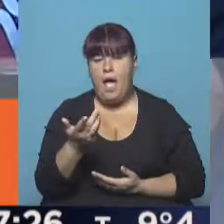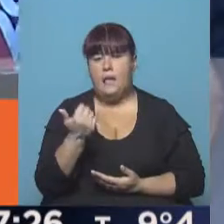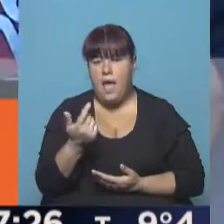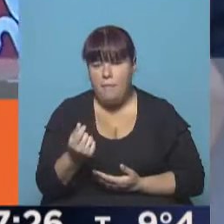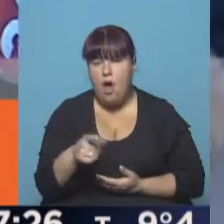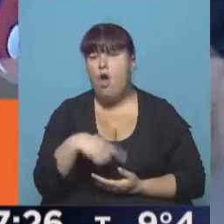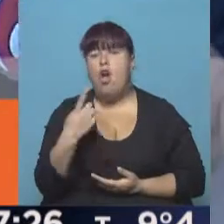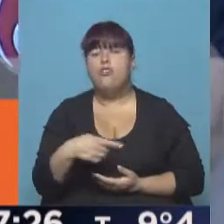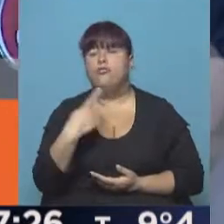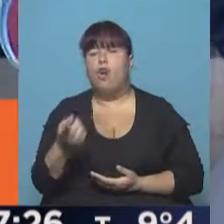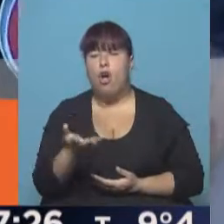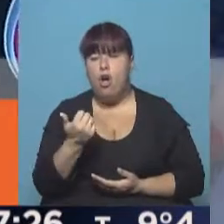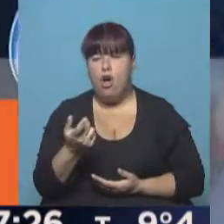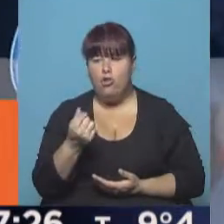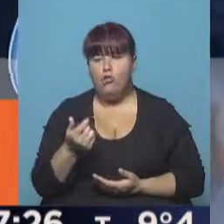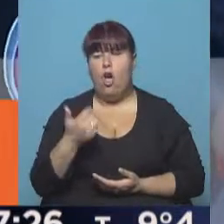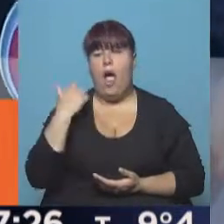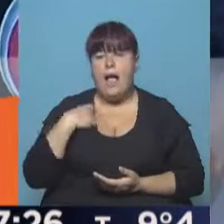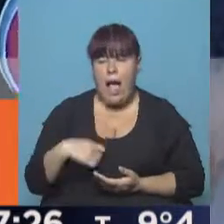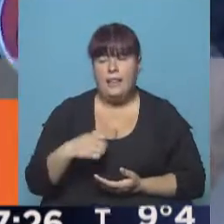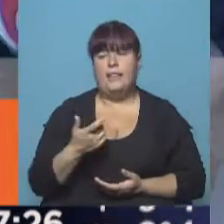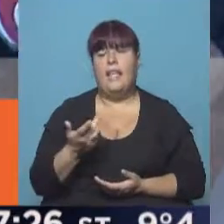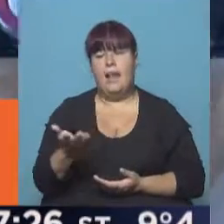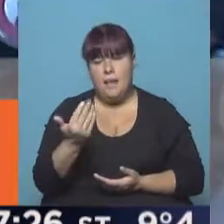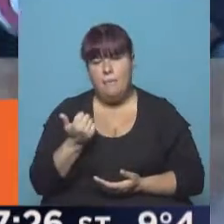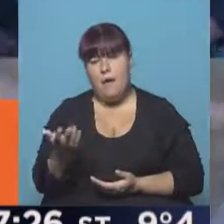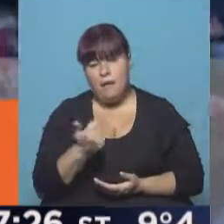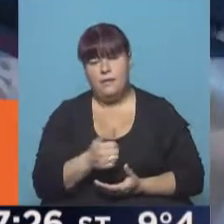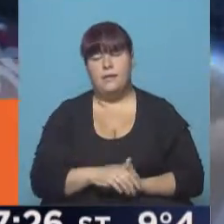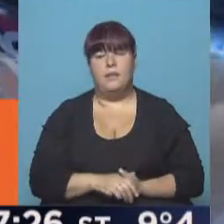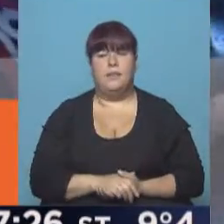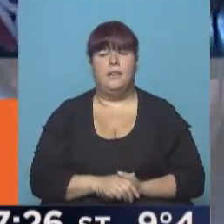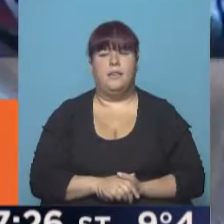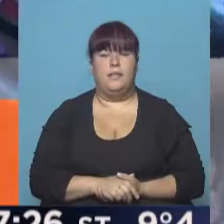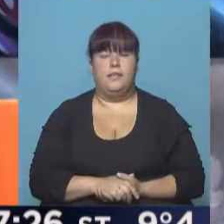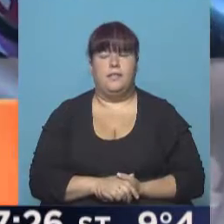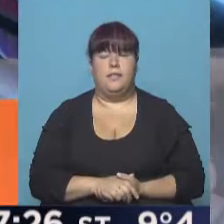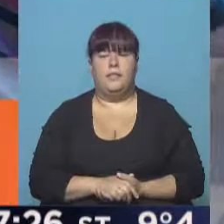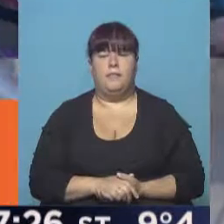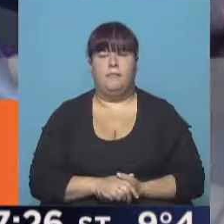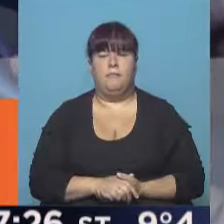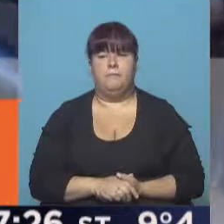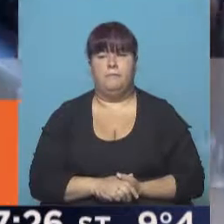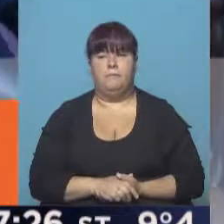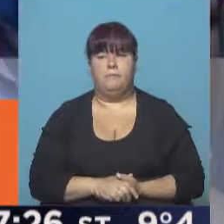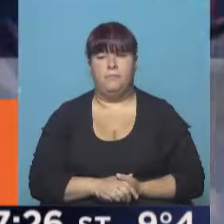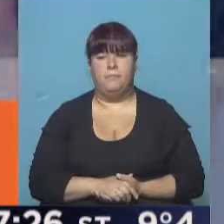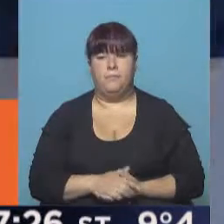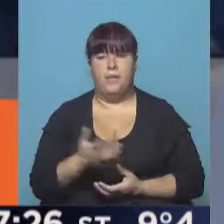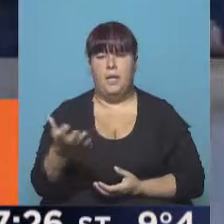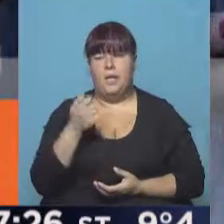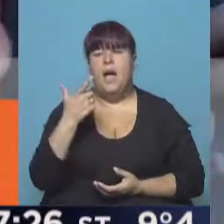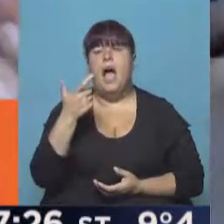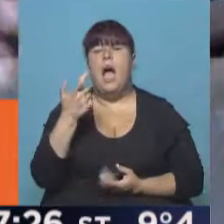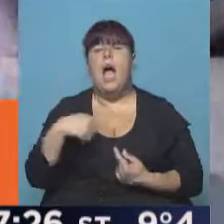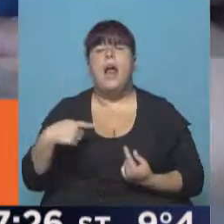deme otra cosa en cartera, pase. Y... tomo pistola. ¿Qué